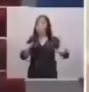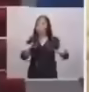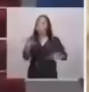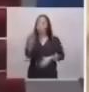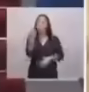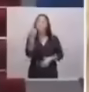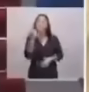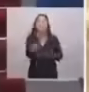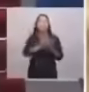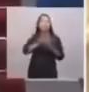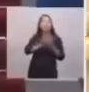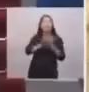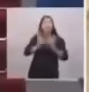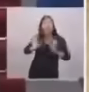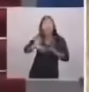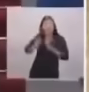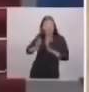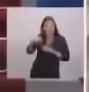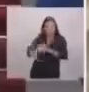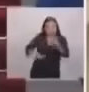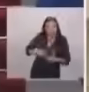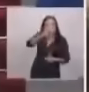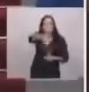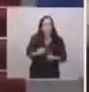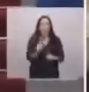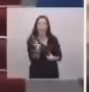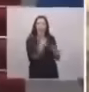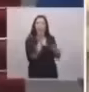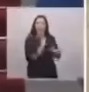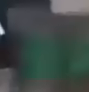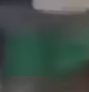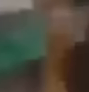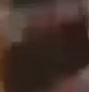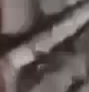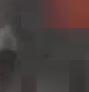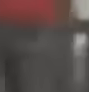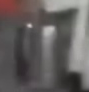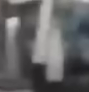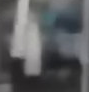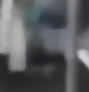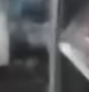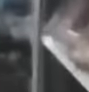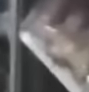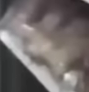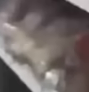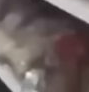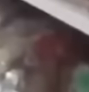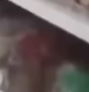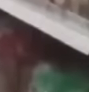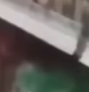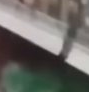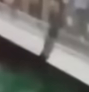de de Por qué llegamos acá los desequilibrios que hay Y si es posible arreglar en media hora Dame dame un punto acá quiero Ahí voy Rob eh yo no sé A dónde está